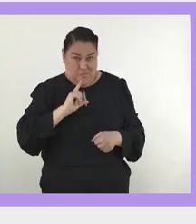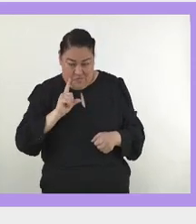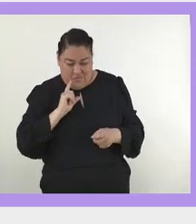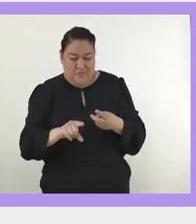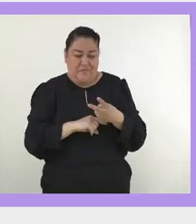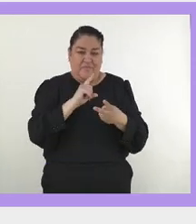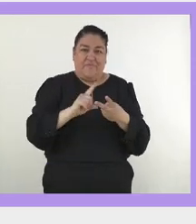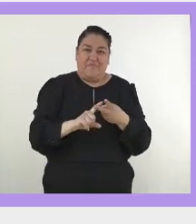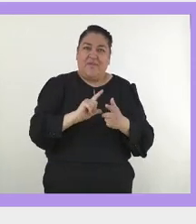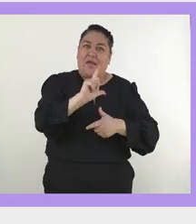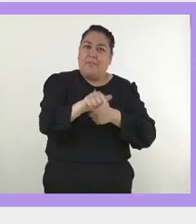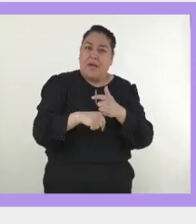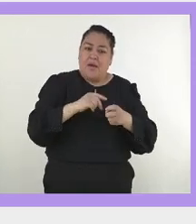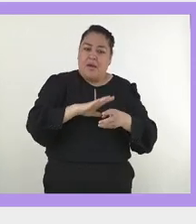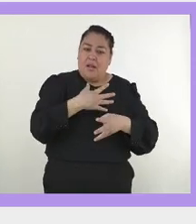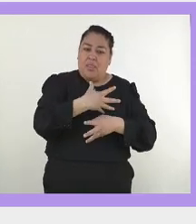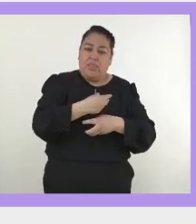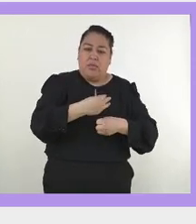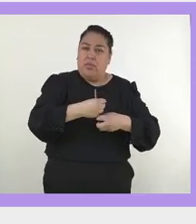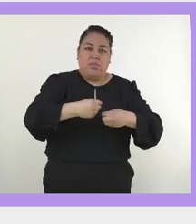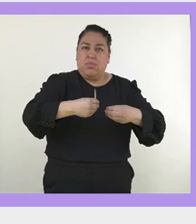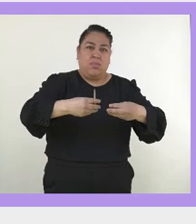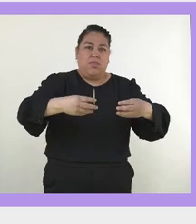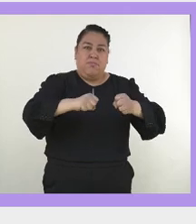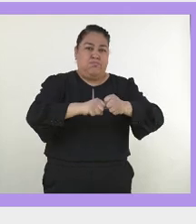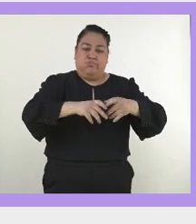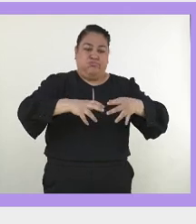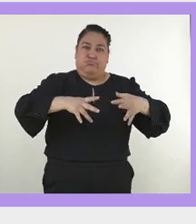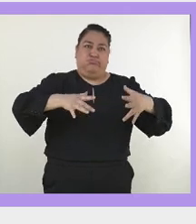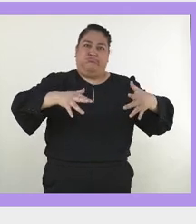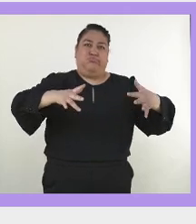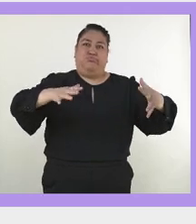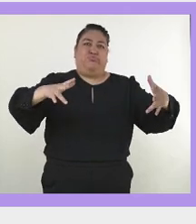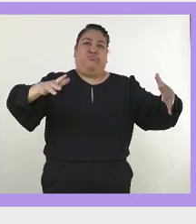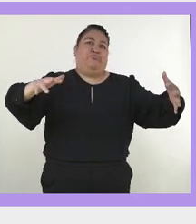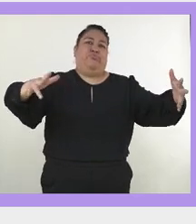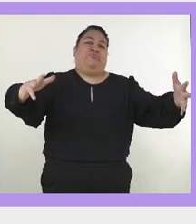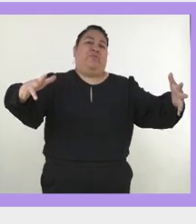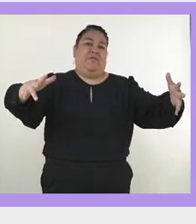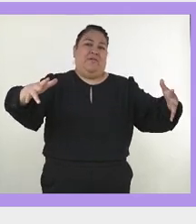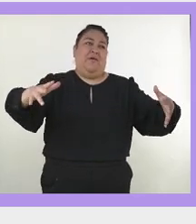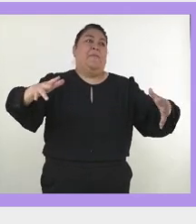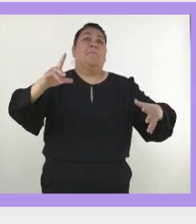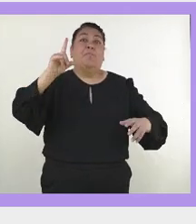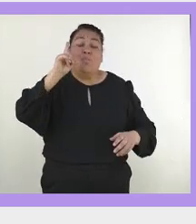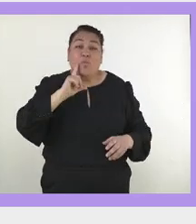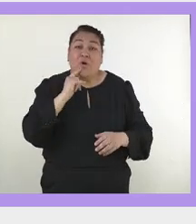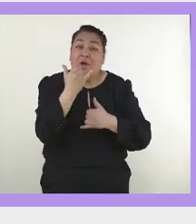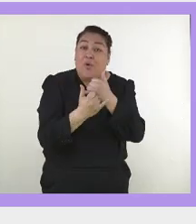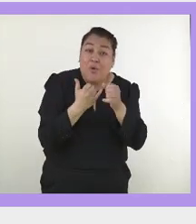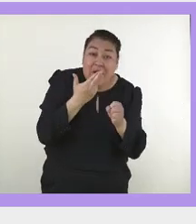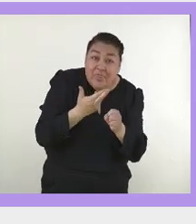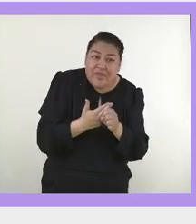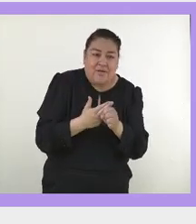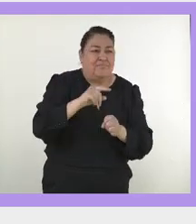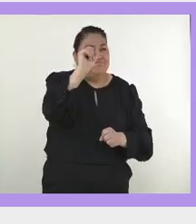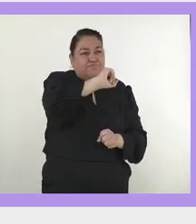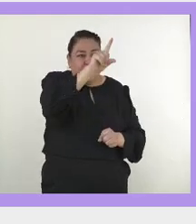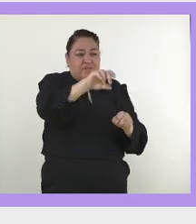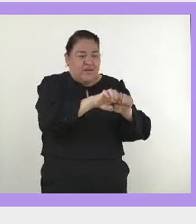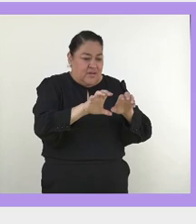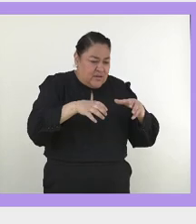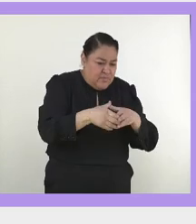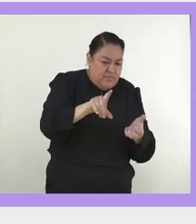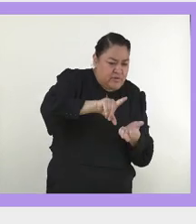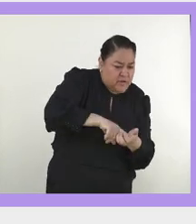generó como un elefante podría decir Me atrevo a decir blanco porque veíamos grandes jugadoras grandes equipos tratando de